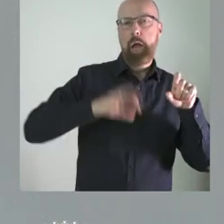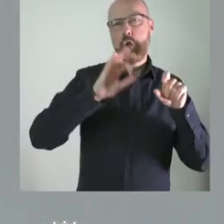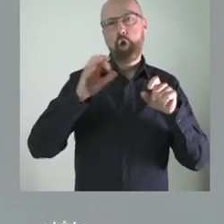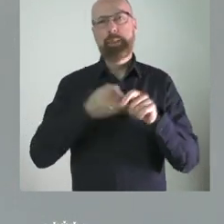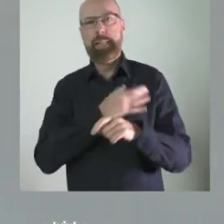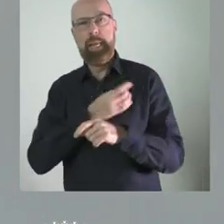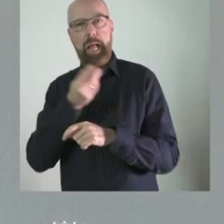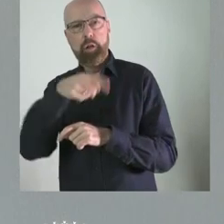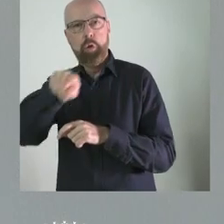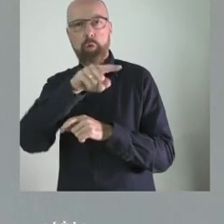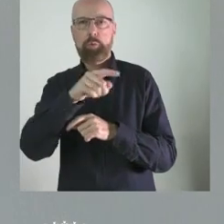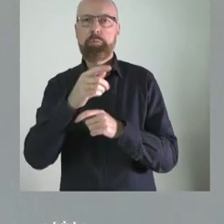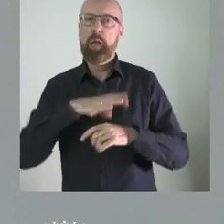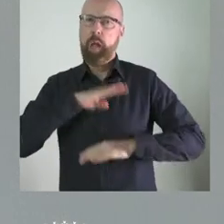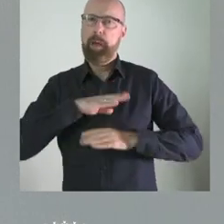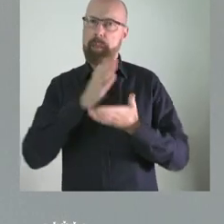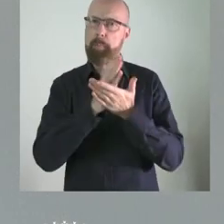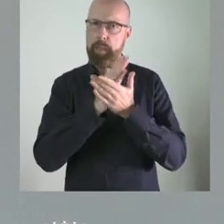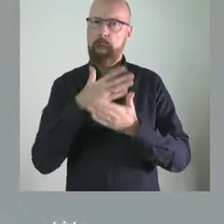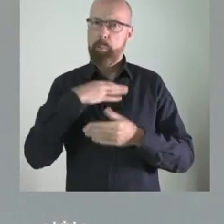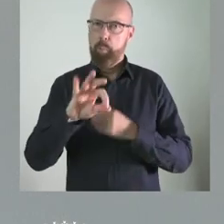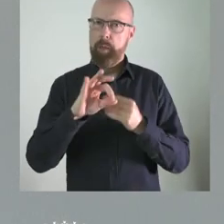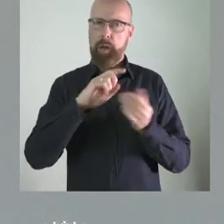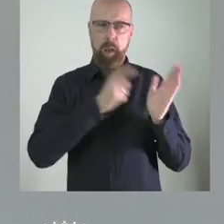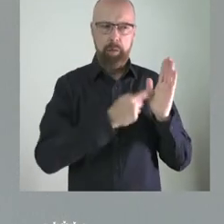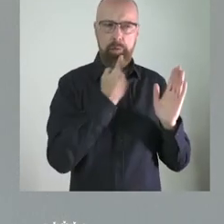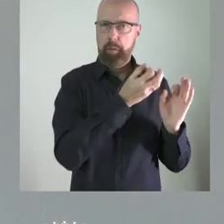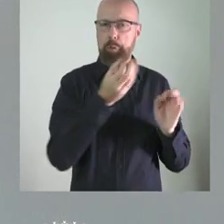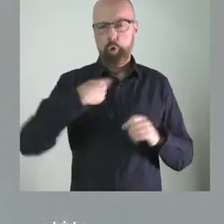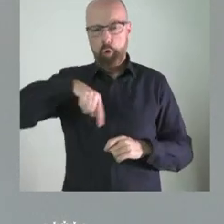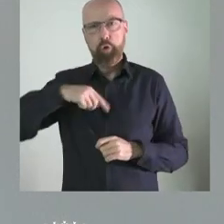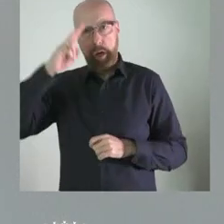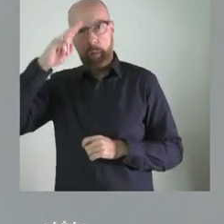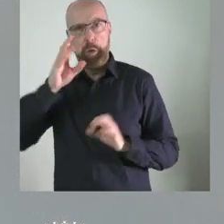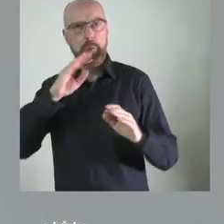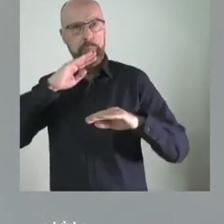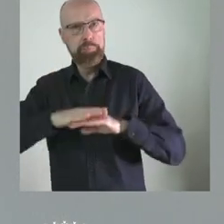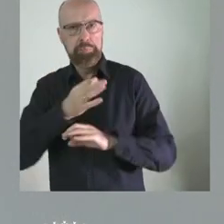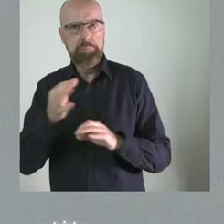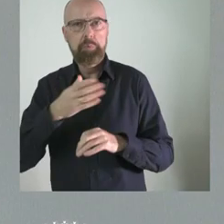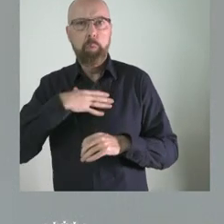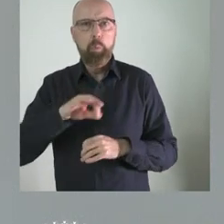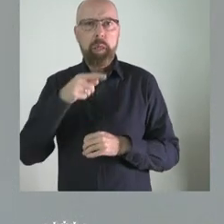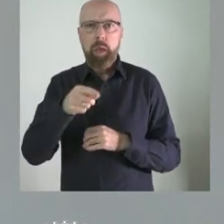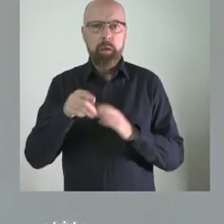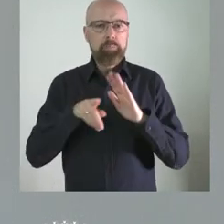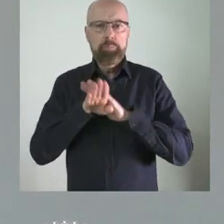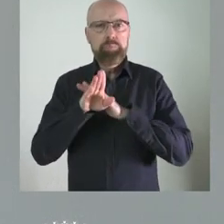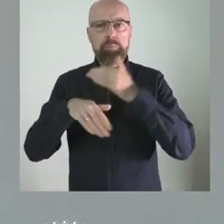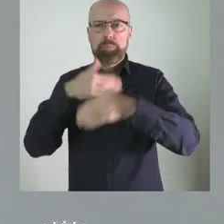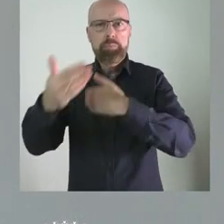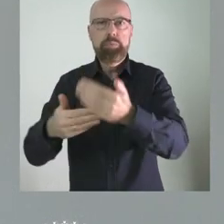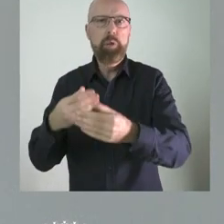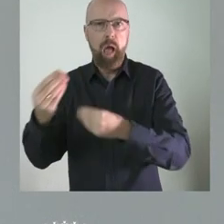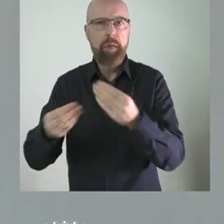pues lo respetamos y por tanto es algo que está en su posibilidad el seguir avanzando en la dirección que estimen oportunos